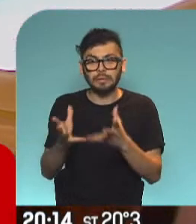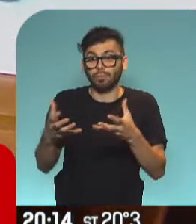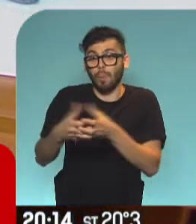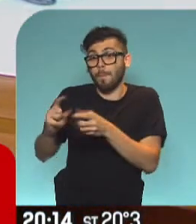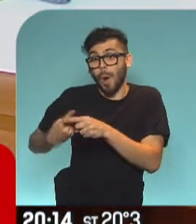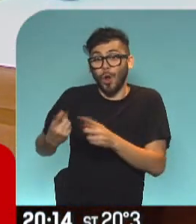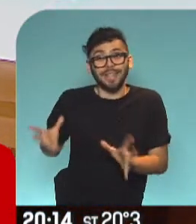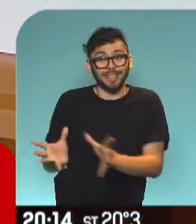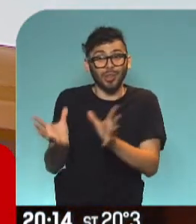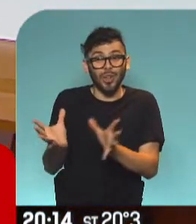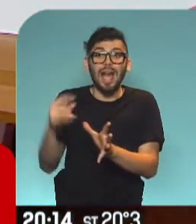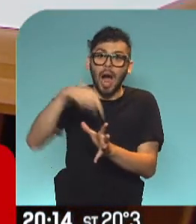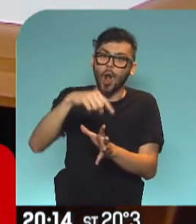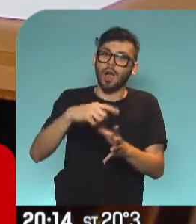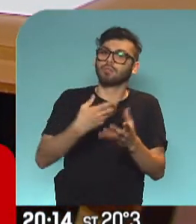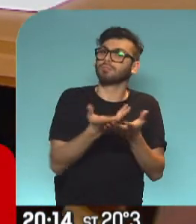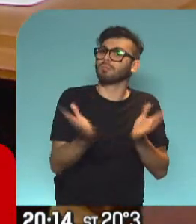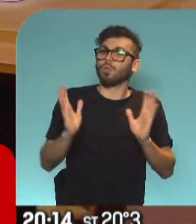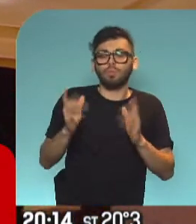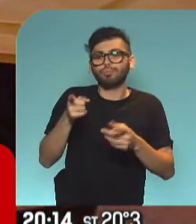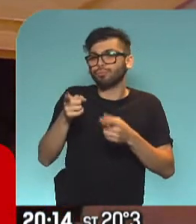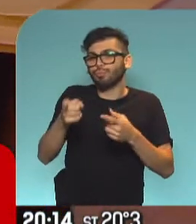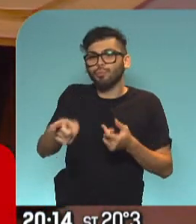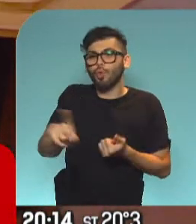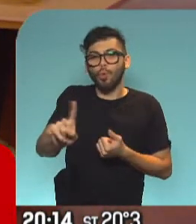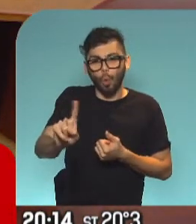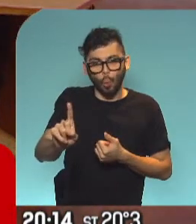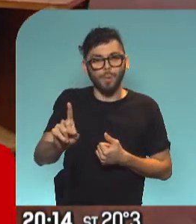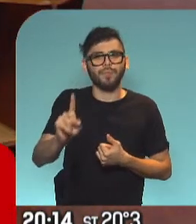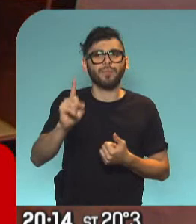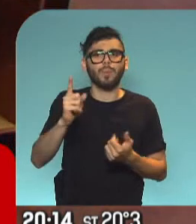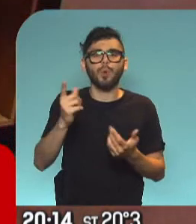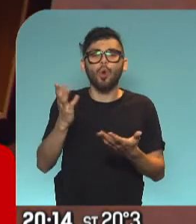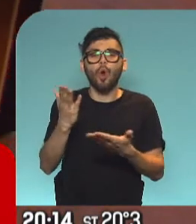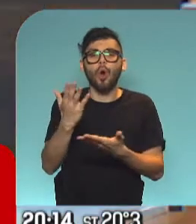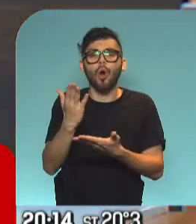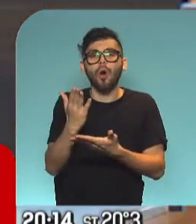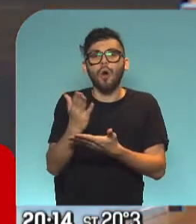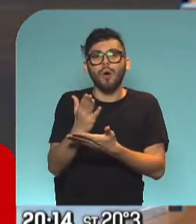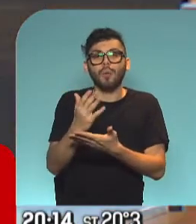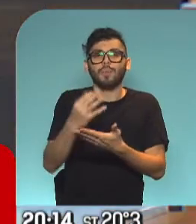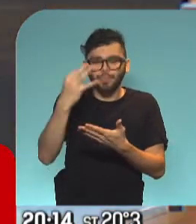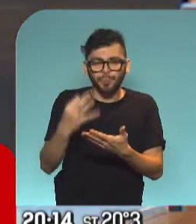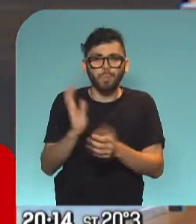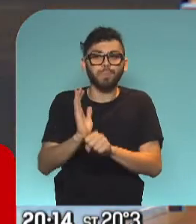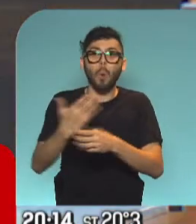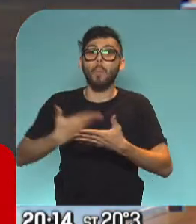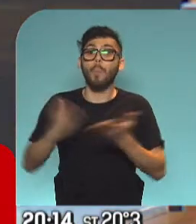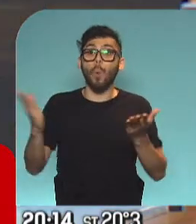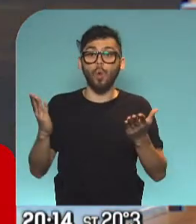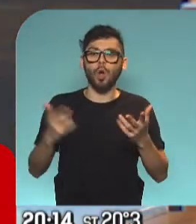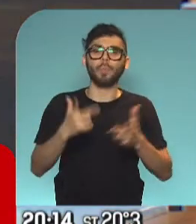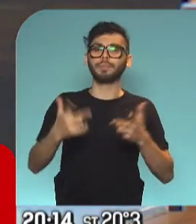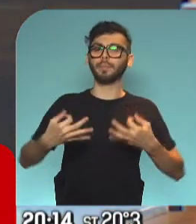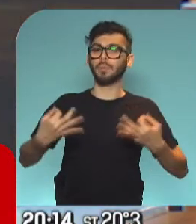siendo repudiada como debe ser. Pero bueno, hubo matices, veíamos un matiz con... Claro, vos lo que decís es que públicamente se dice una cosa, pero por privado, por mensaje